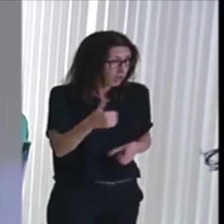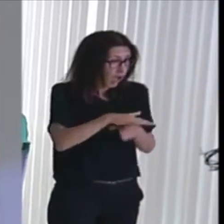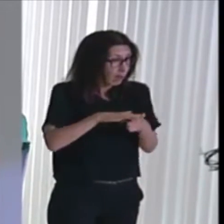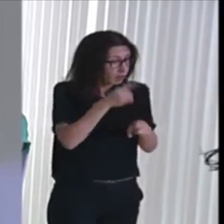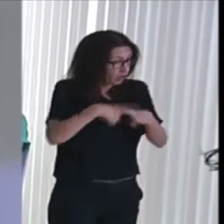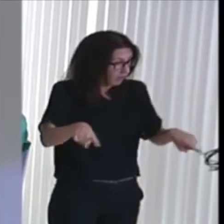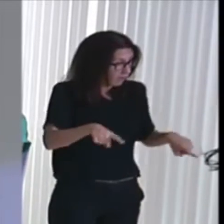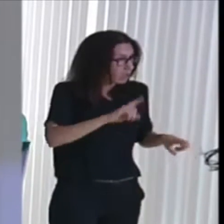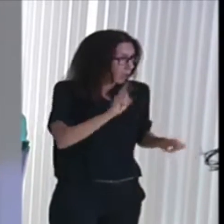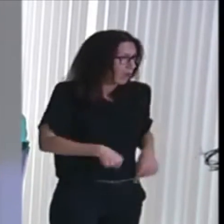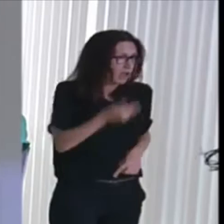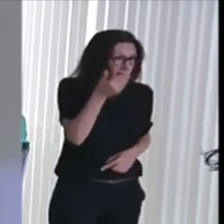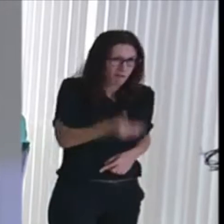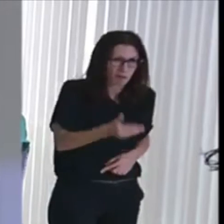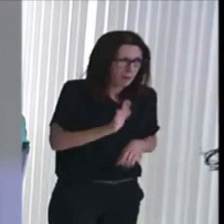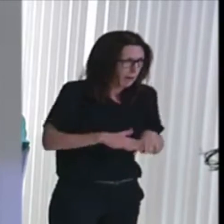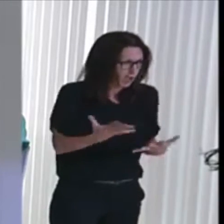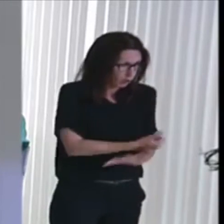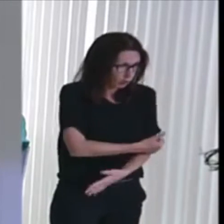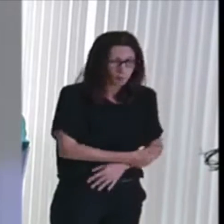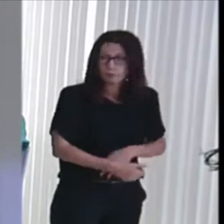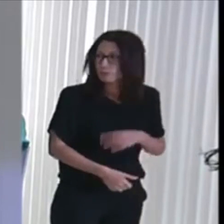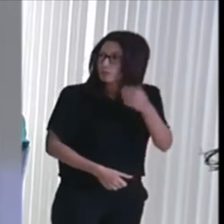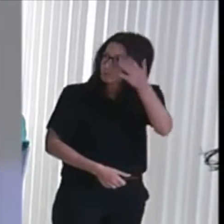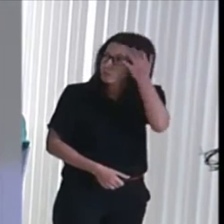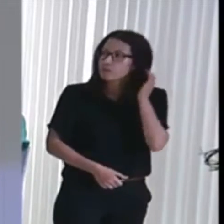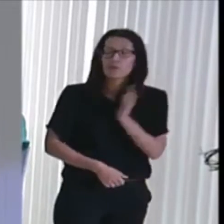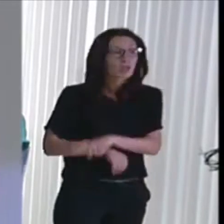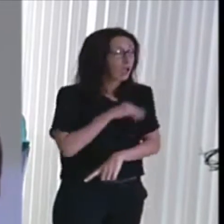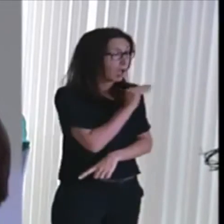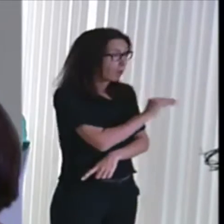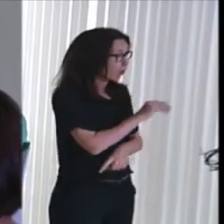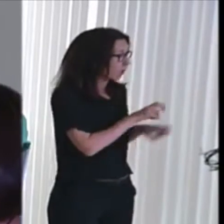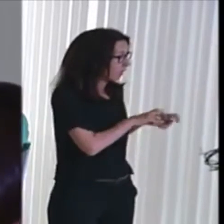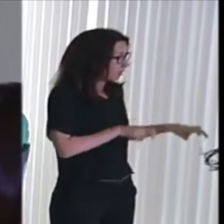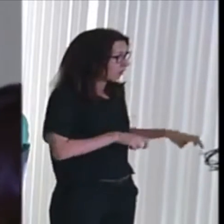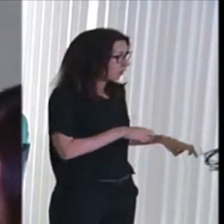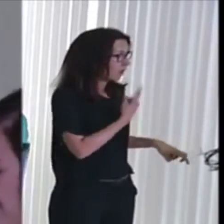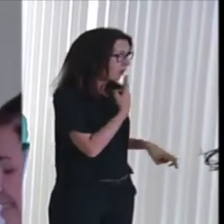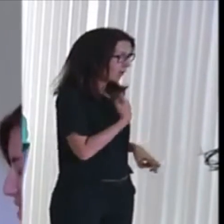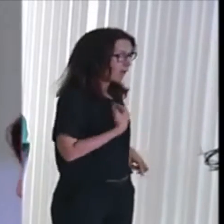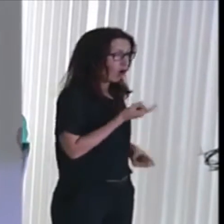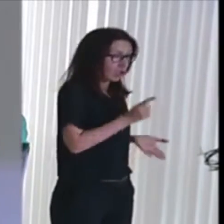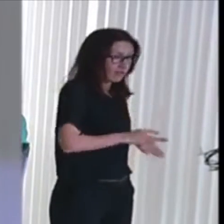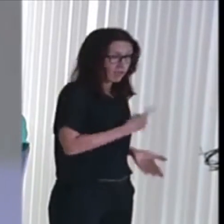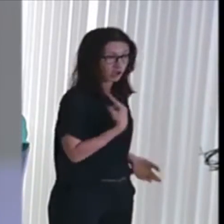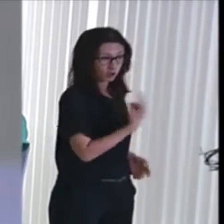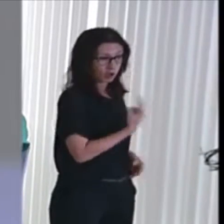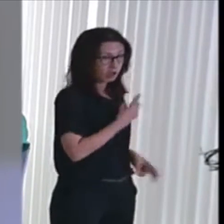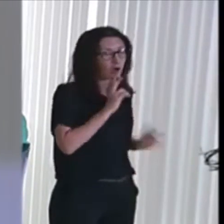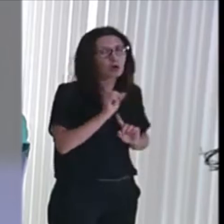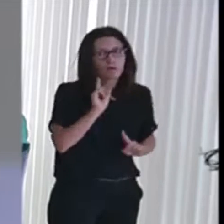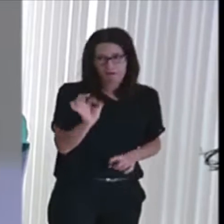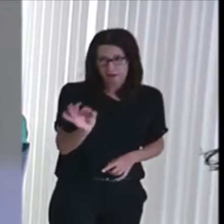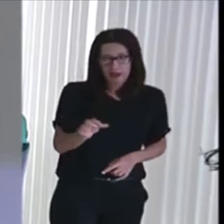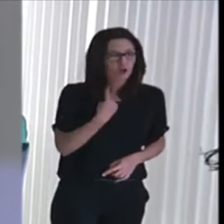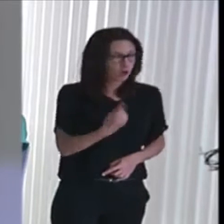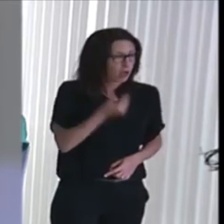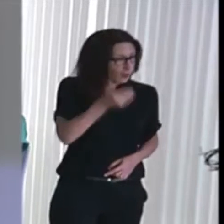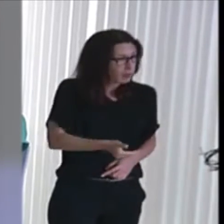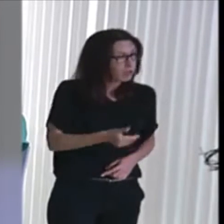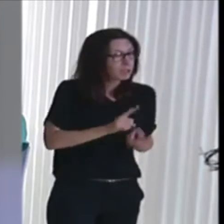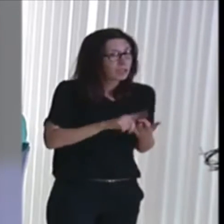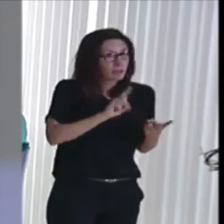pero fundamental, para todo. ¿Y para ti? Yo creo, me digas que la soledad que ya tenemos. Soledad es un punto muy importante, y yo creo que otra es